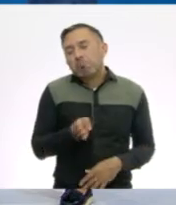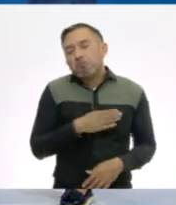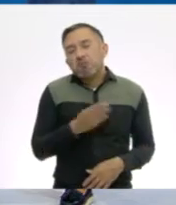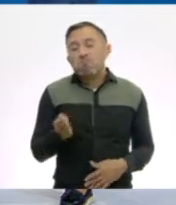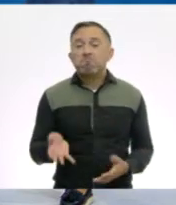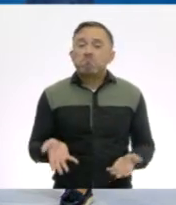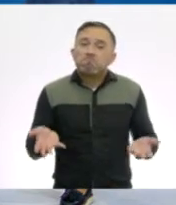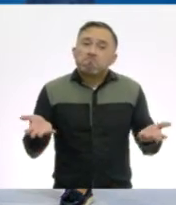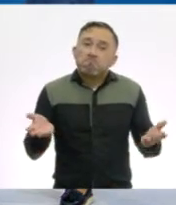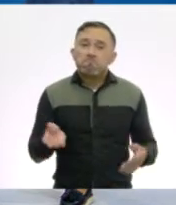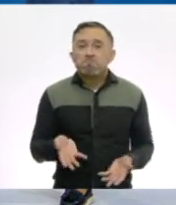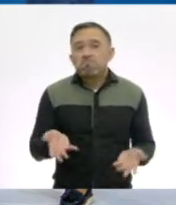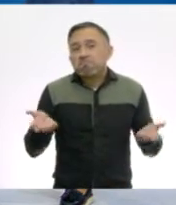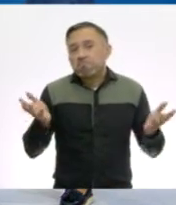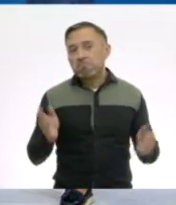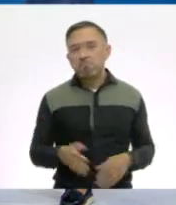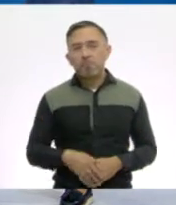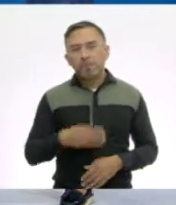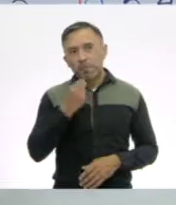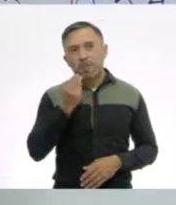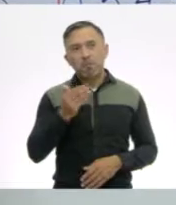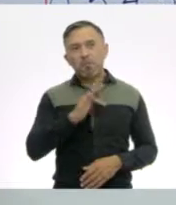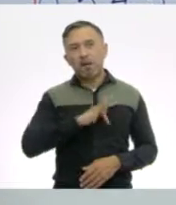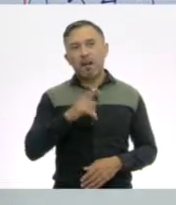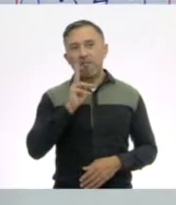Bueno. ¿Cómo dices tú? Lo anotaré.